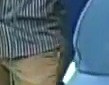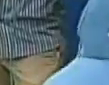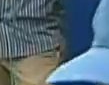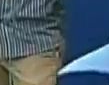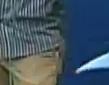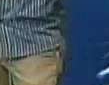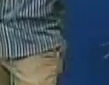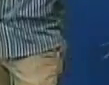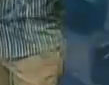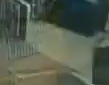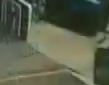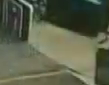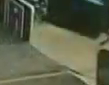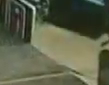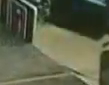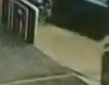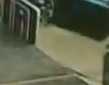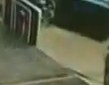bel